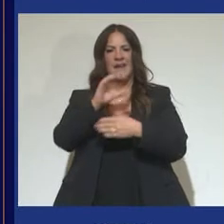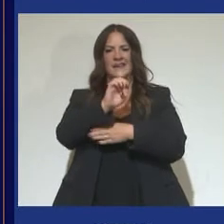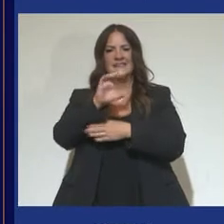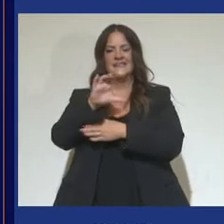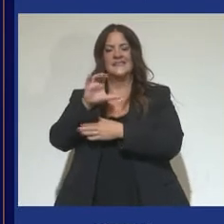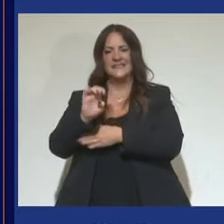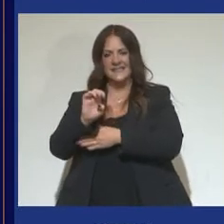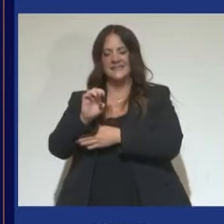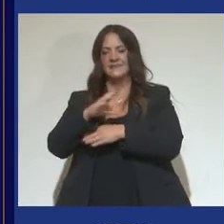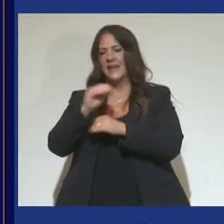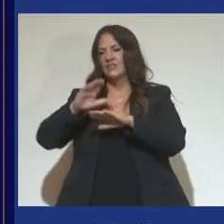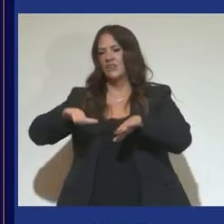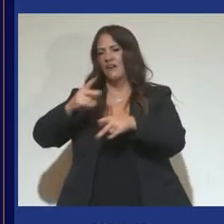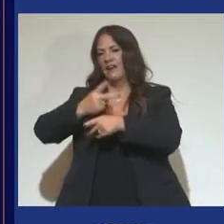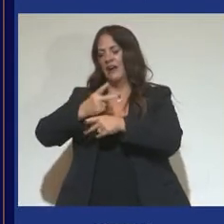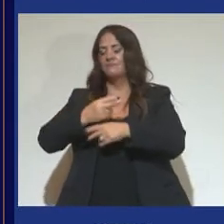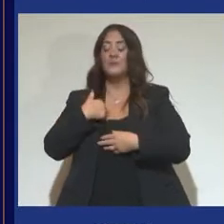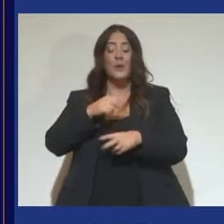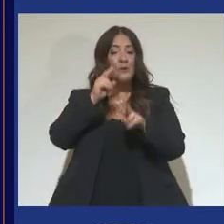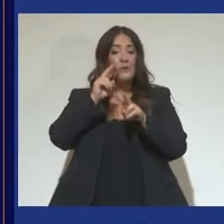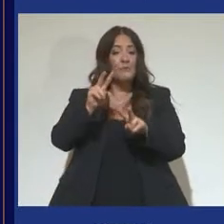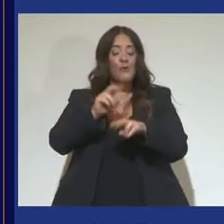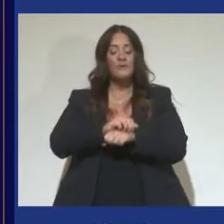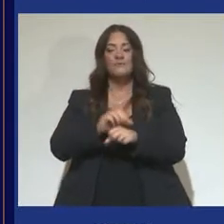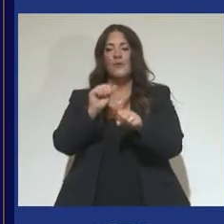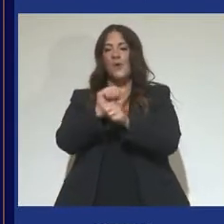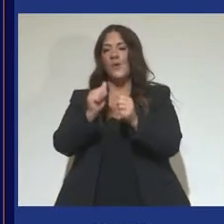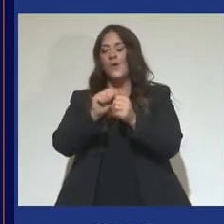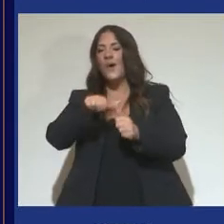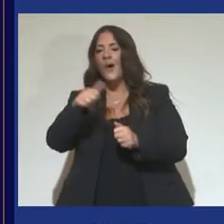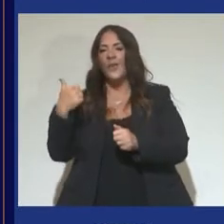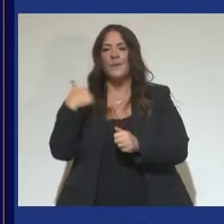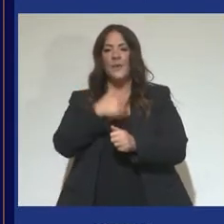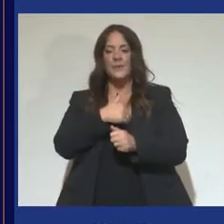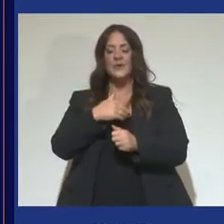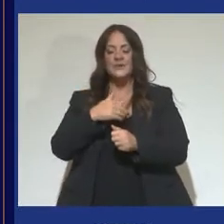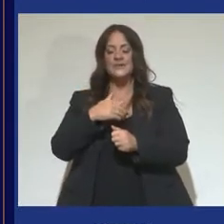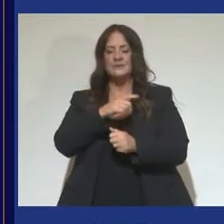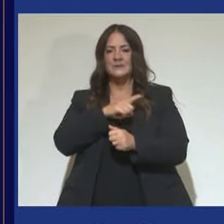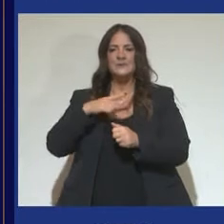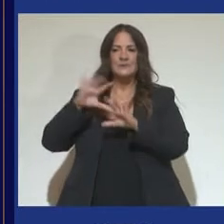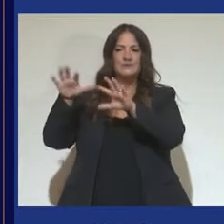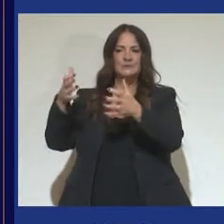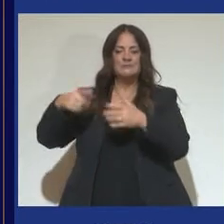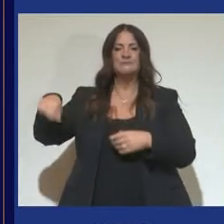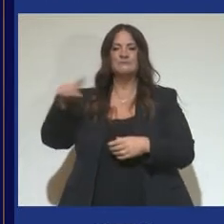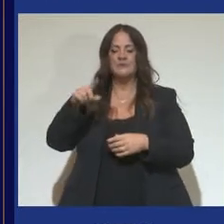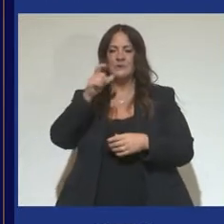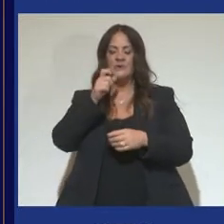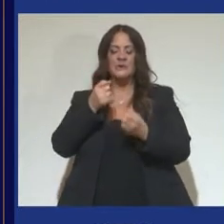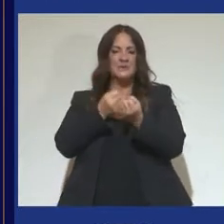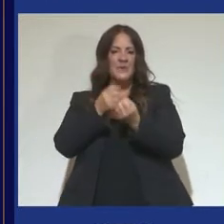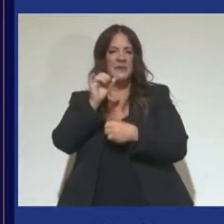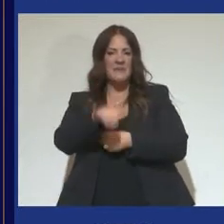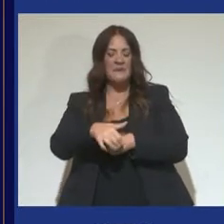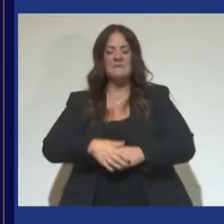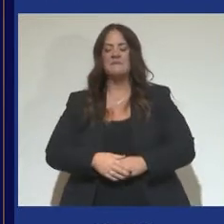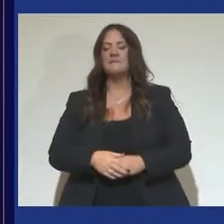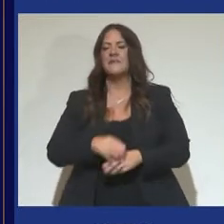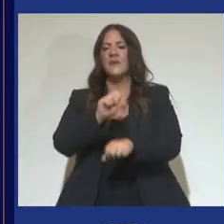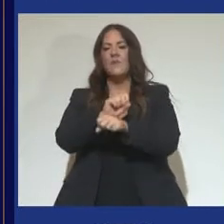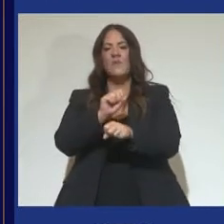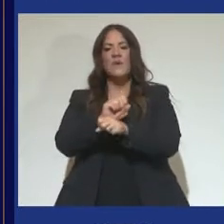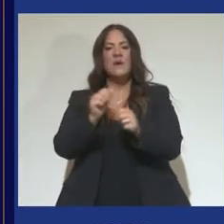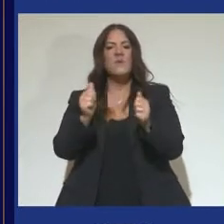cuidados de guardería y cuidado de niños de infantes y niños menores entonces hemos trabajado arduamente en este